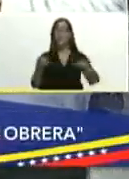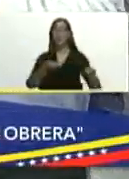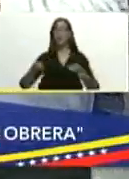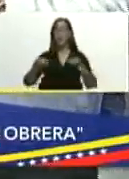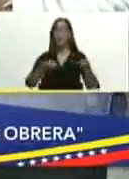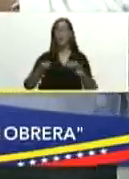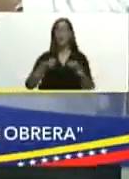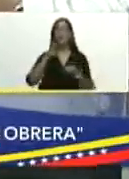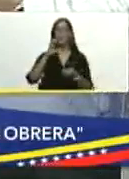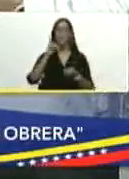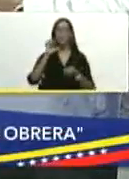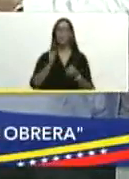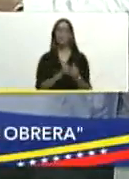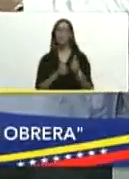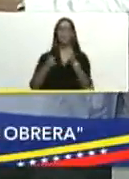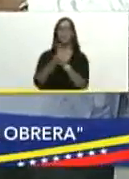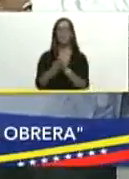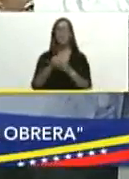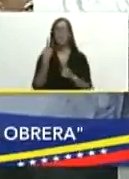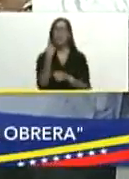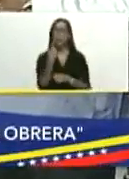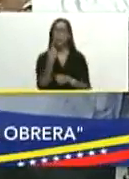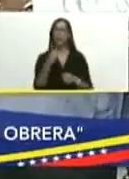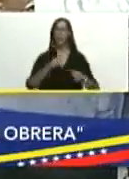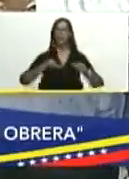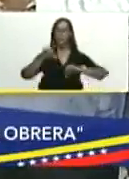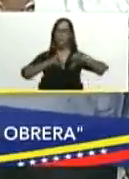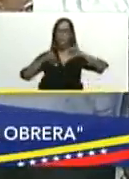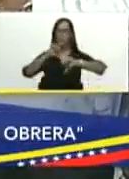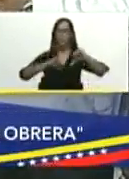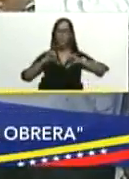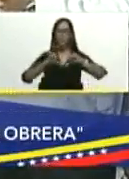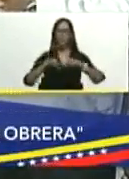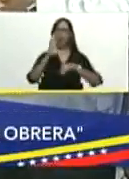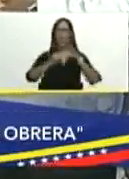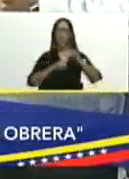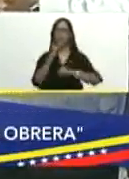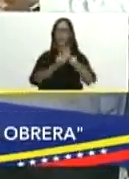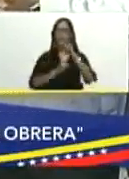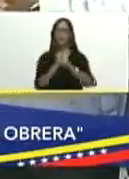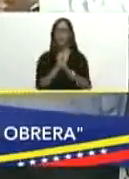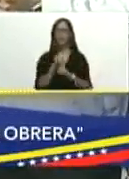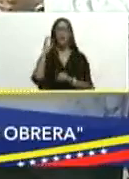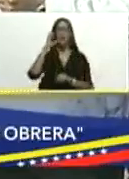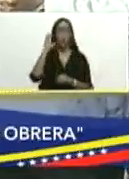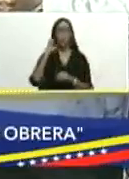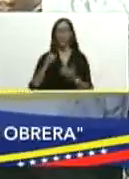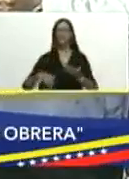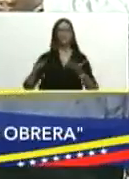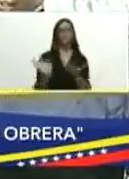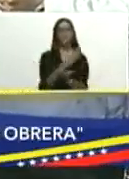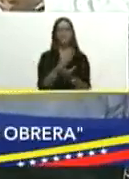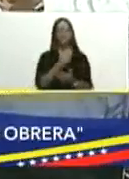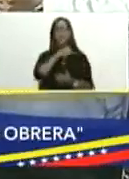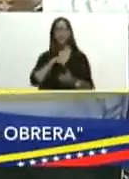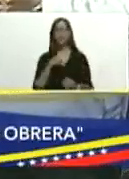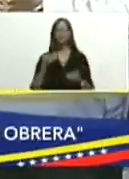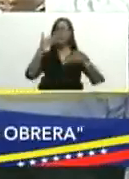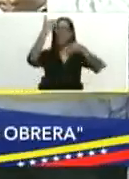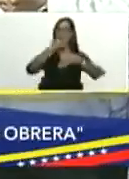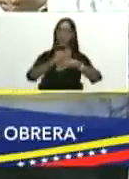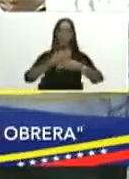maneiro sidor sustituimos una lo que era la dolomita que nos las traían de Europa y este bloqueo bloqueo